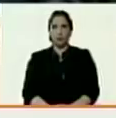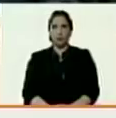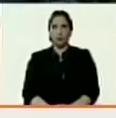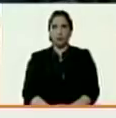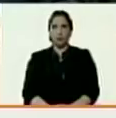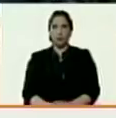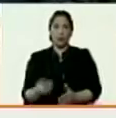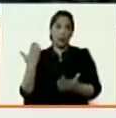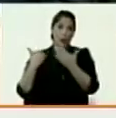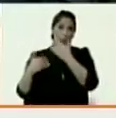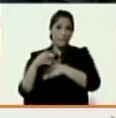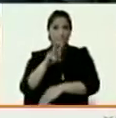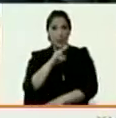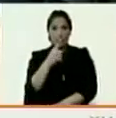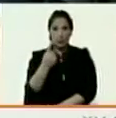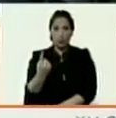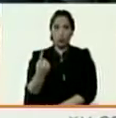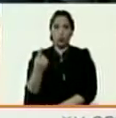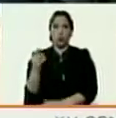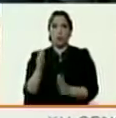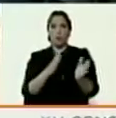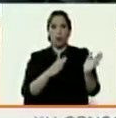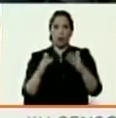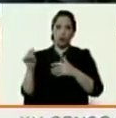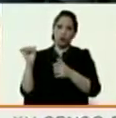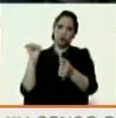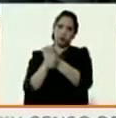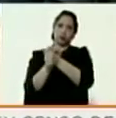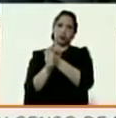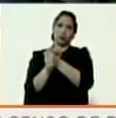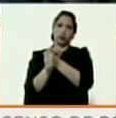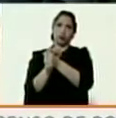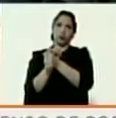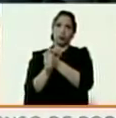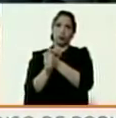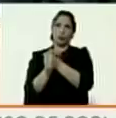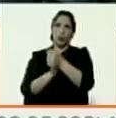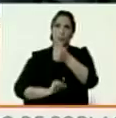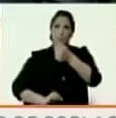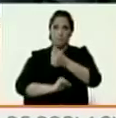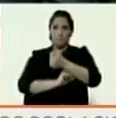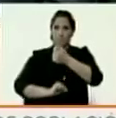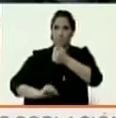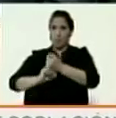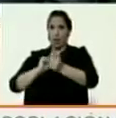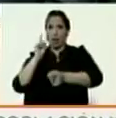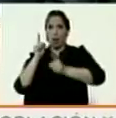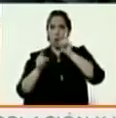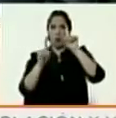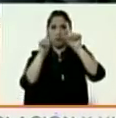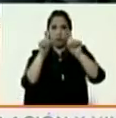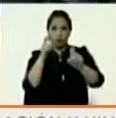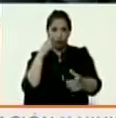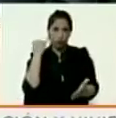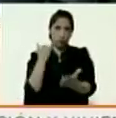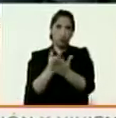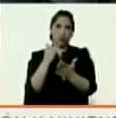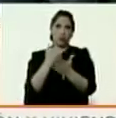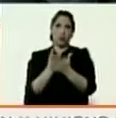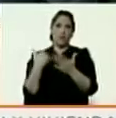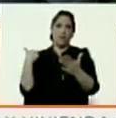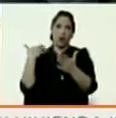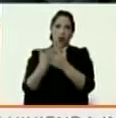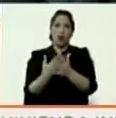El pasado 21 de marzo fue capturado, en base a algunas evidencias de inteligencia que venía